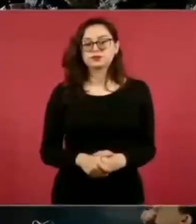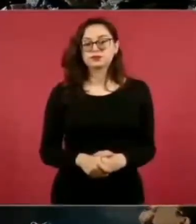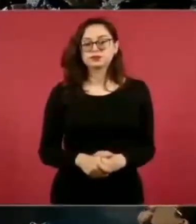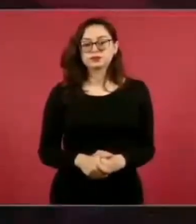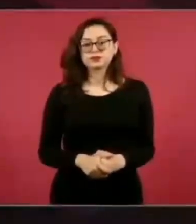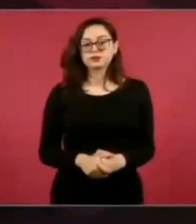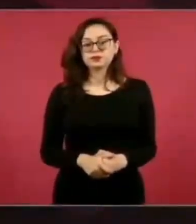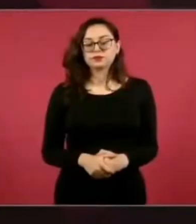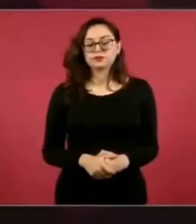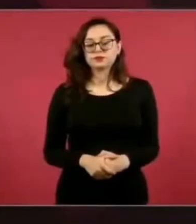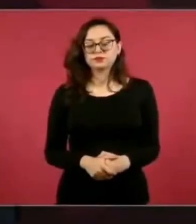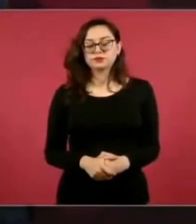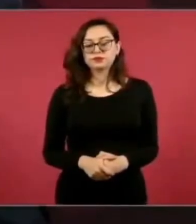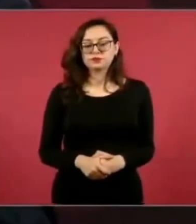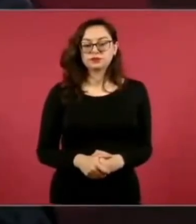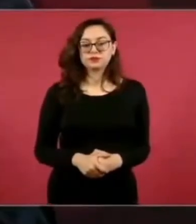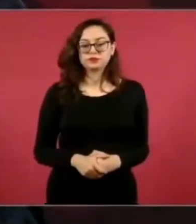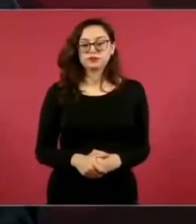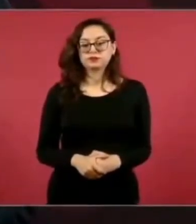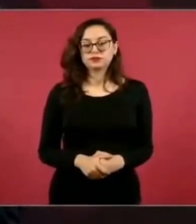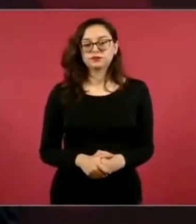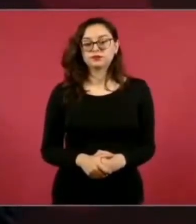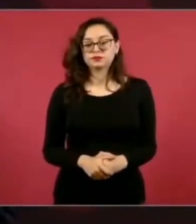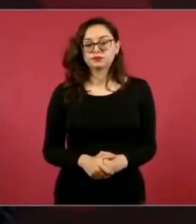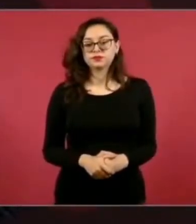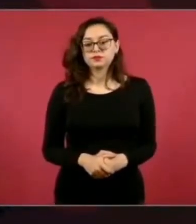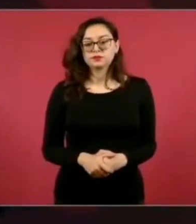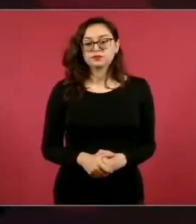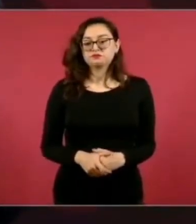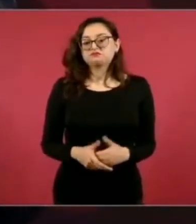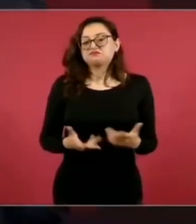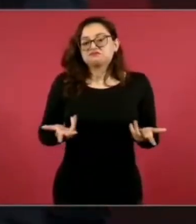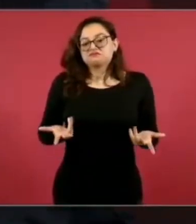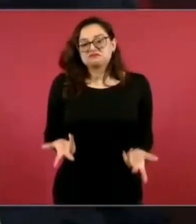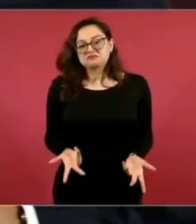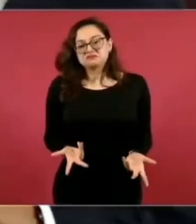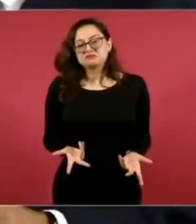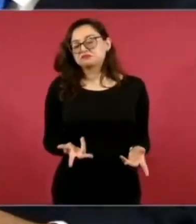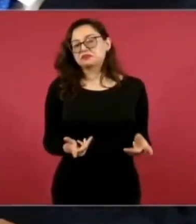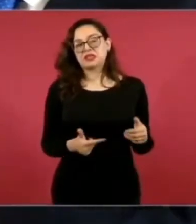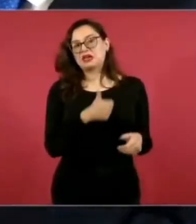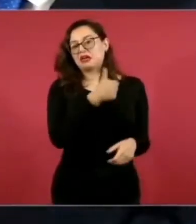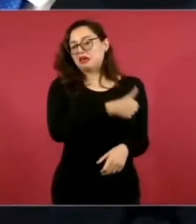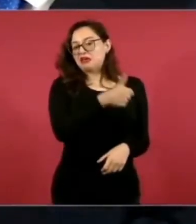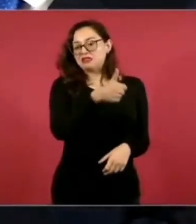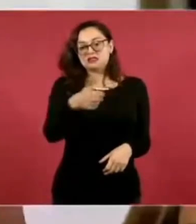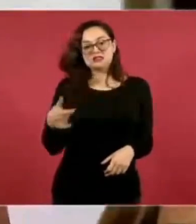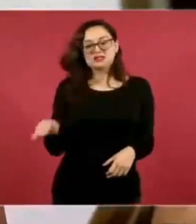son intereses